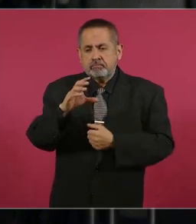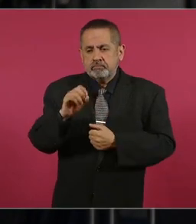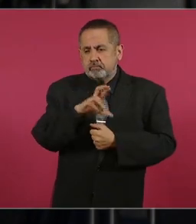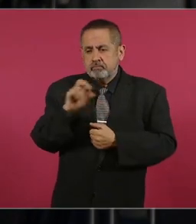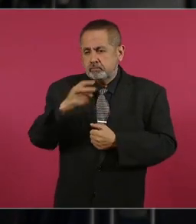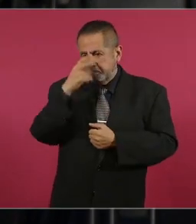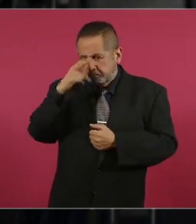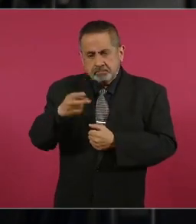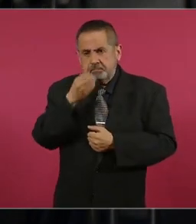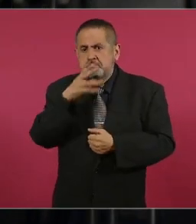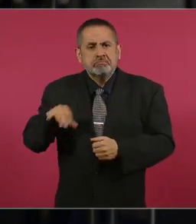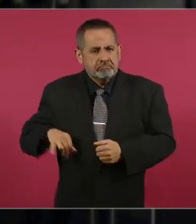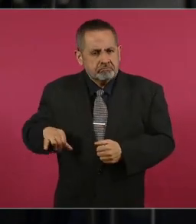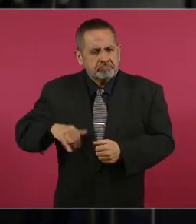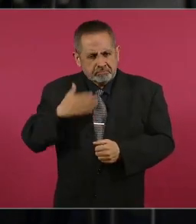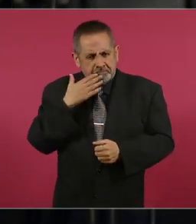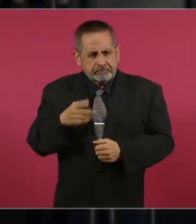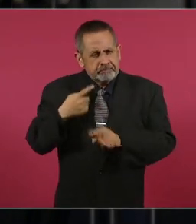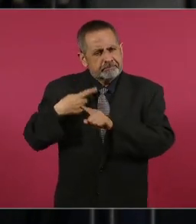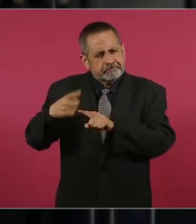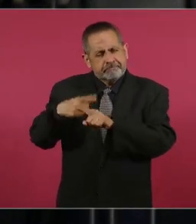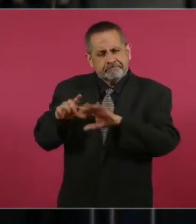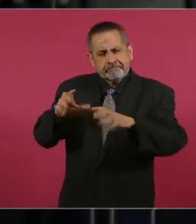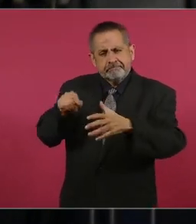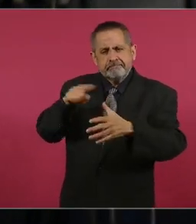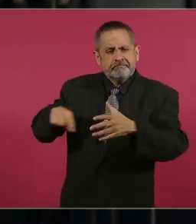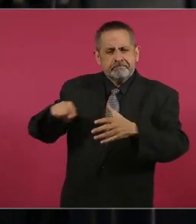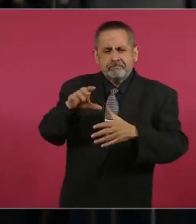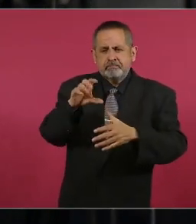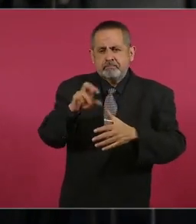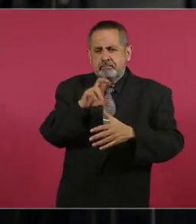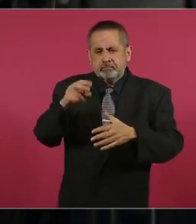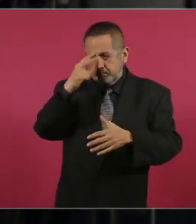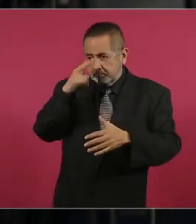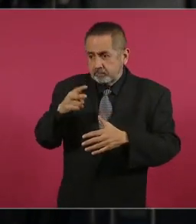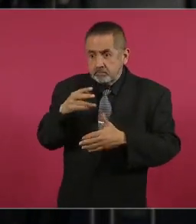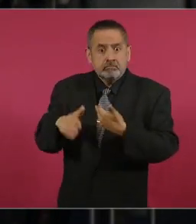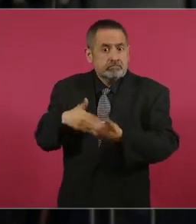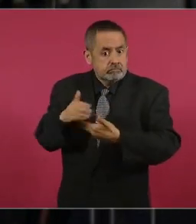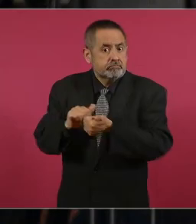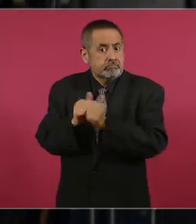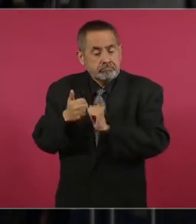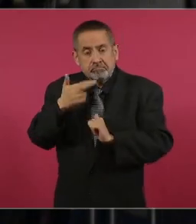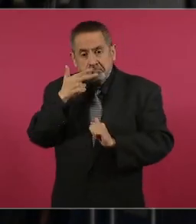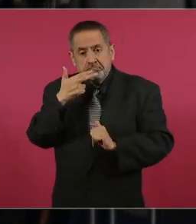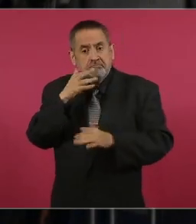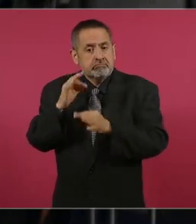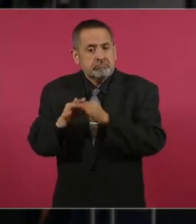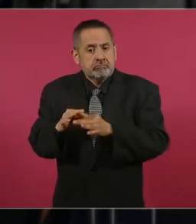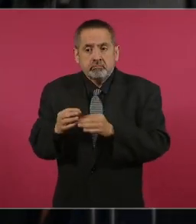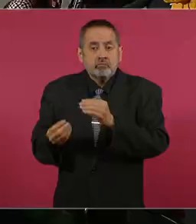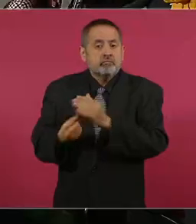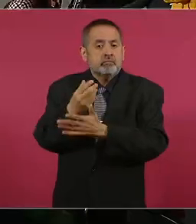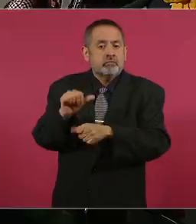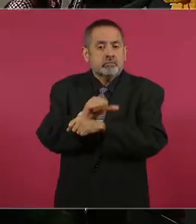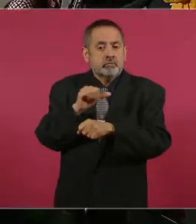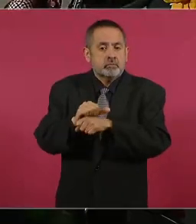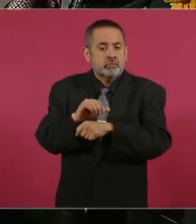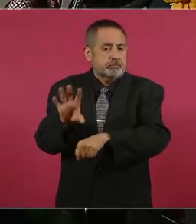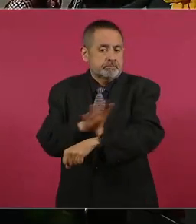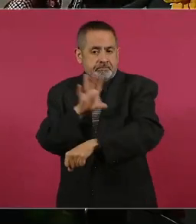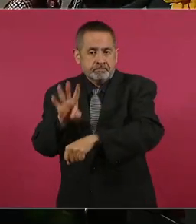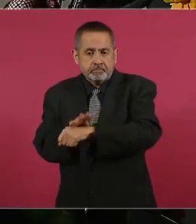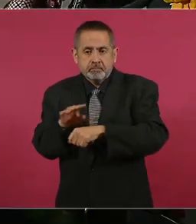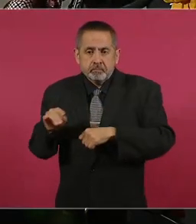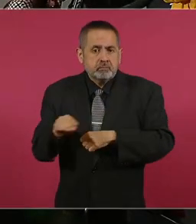hace muy interesante. En fin, varias actividades que han hecho y con eso han remodelado, por ejemplo, con vehículos eléctricos el servicio y